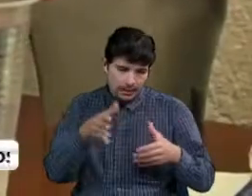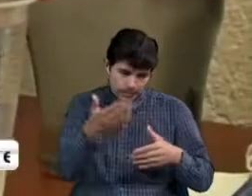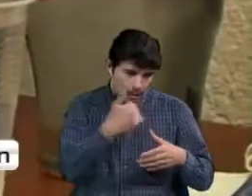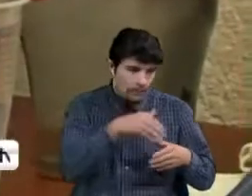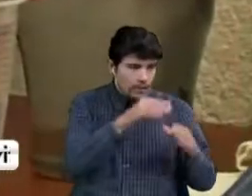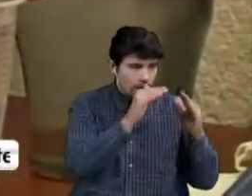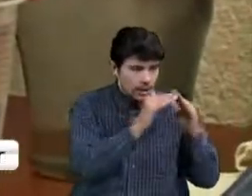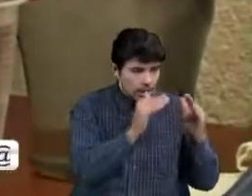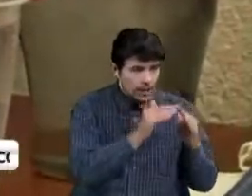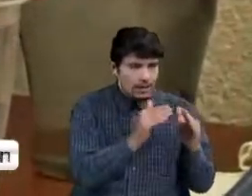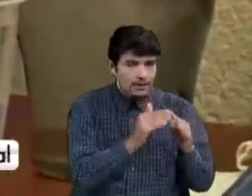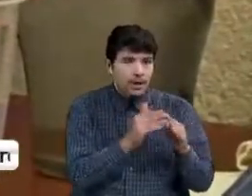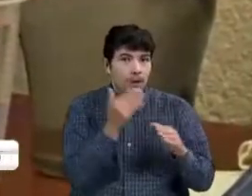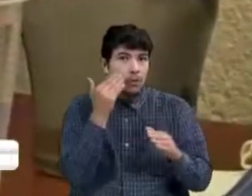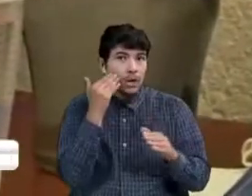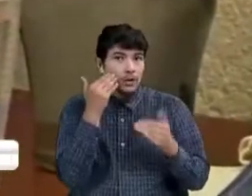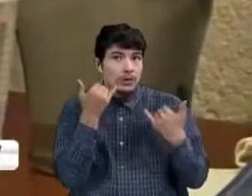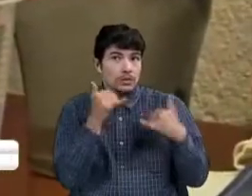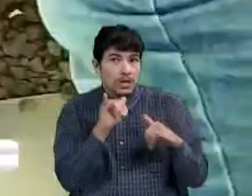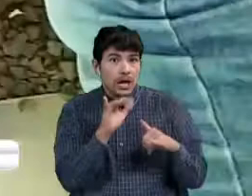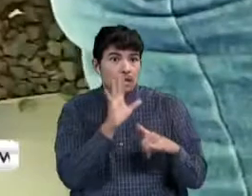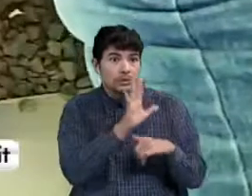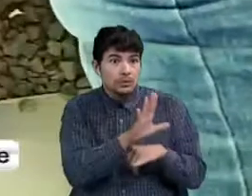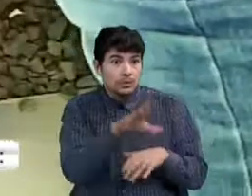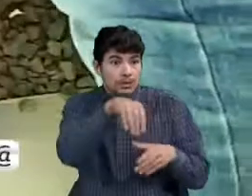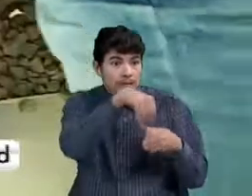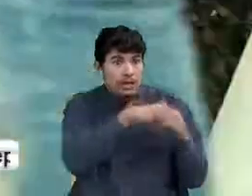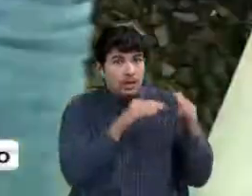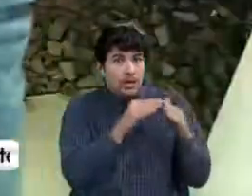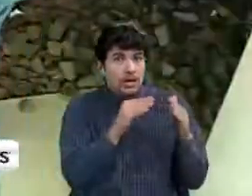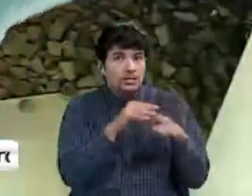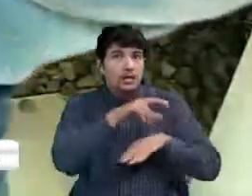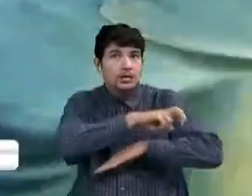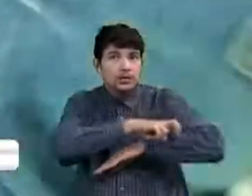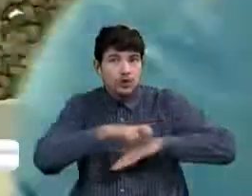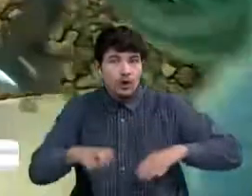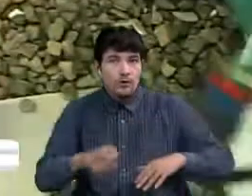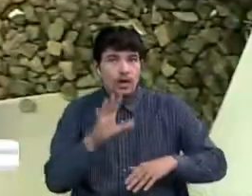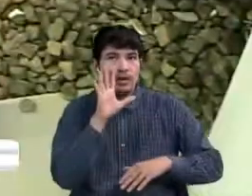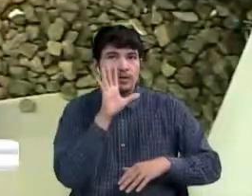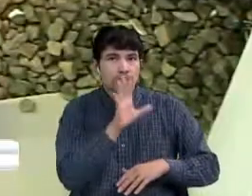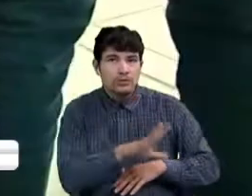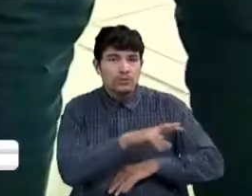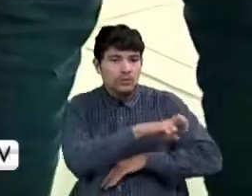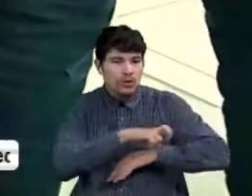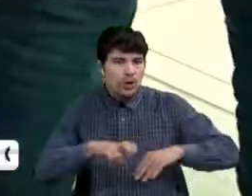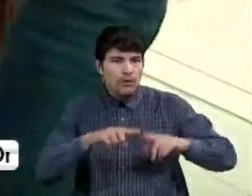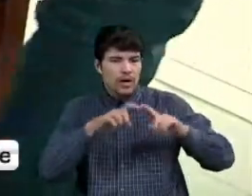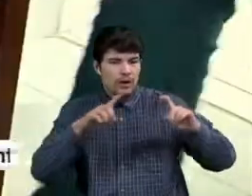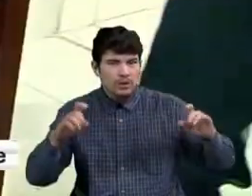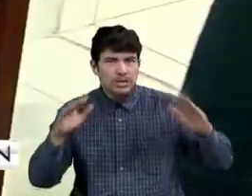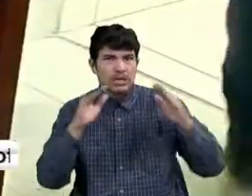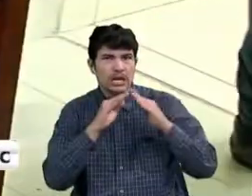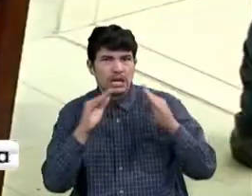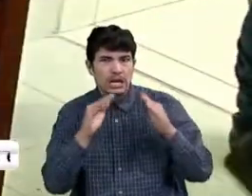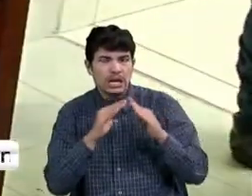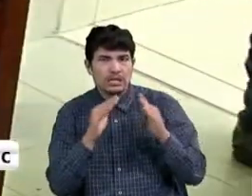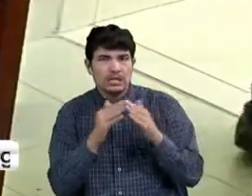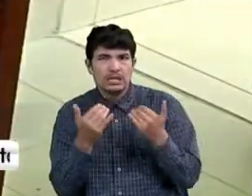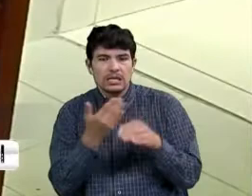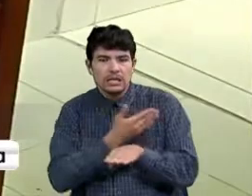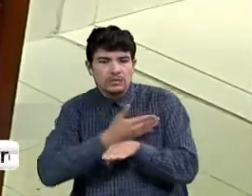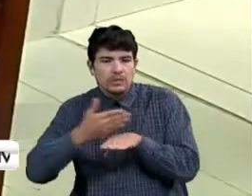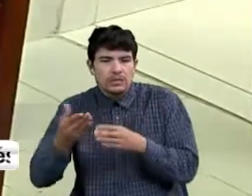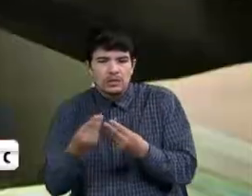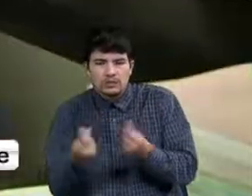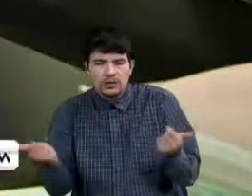casas, abusan de esa caridad y hurtan elementos de la casa y se desaparecen.